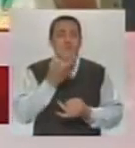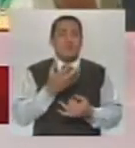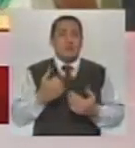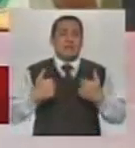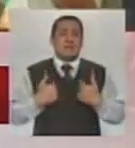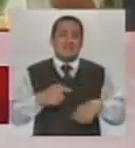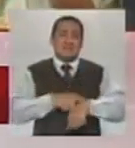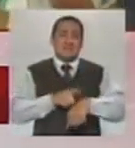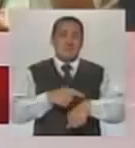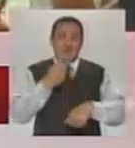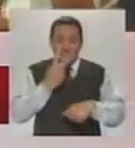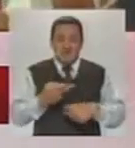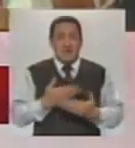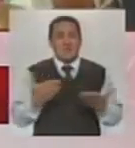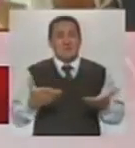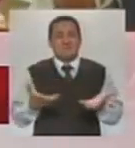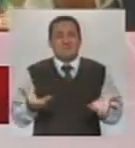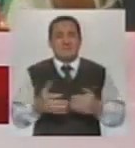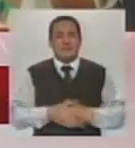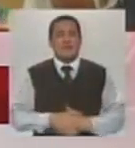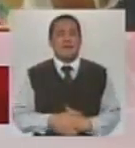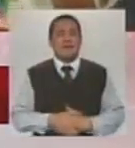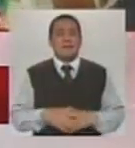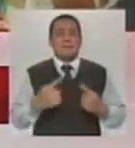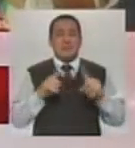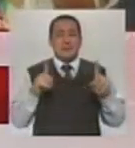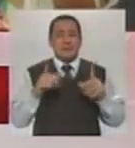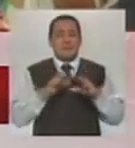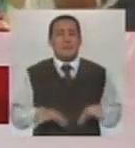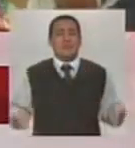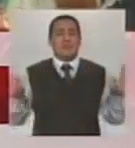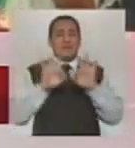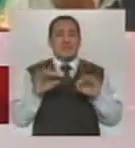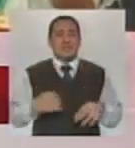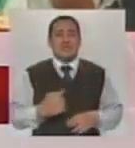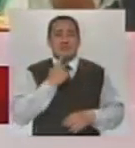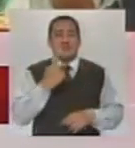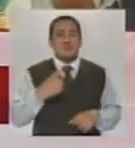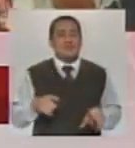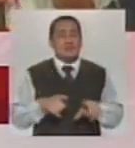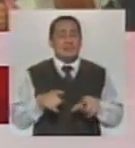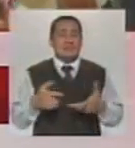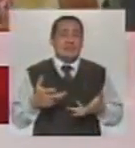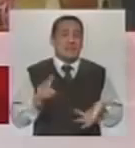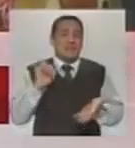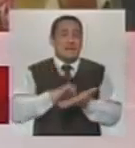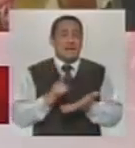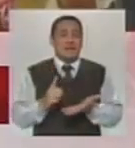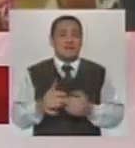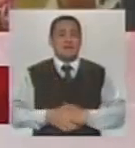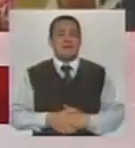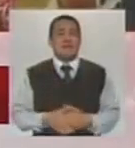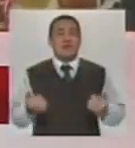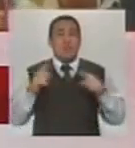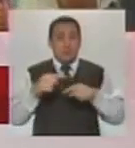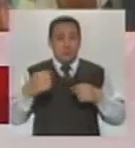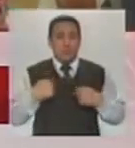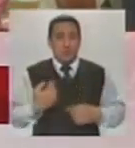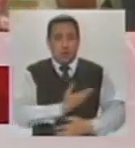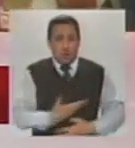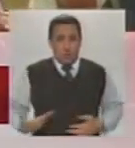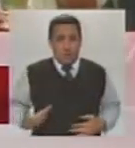no tengo tiempo de ver esas cosas, ¿no? Lo que yo creo que el tema de fondo es el tema de que cuando uno está gobernando el